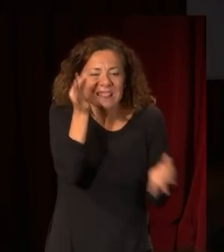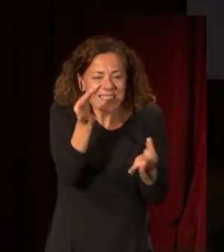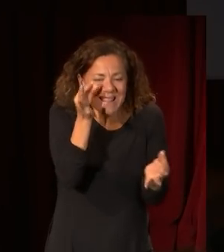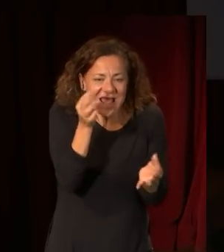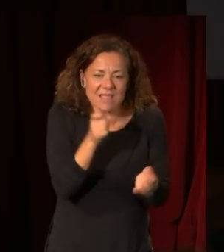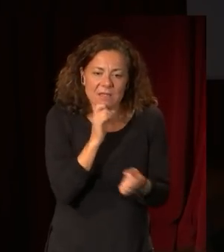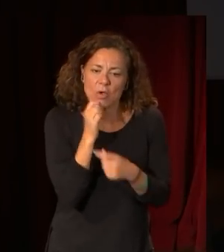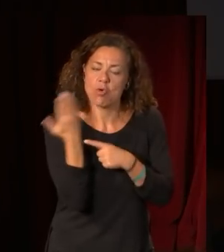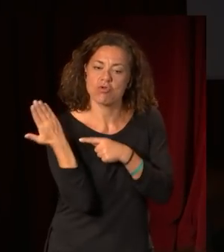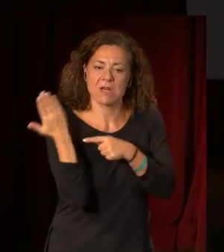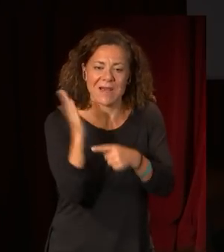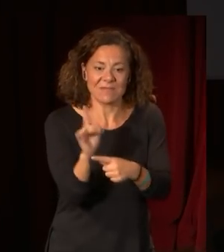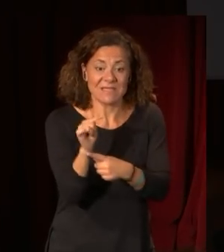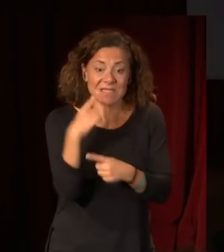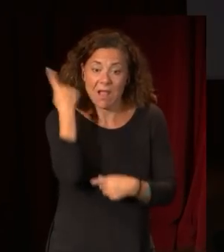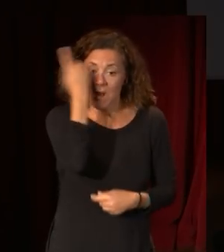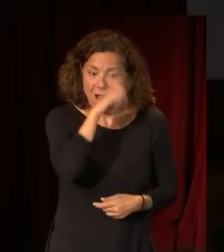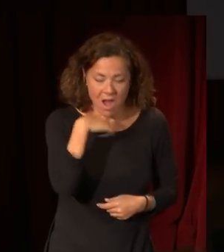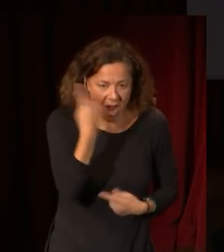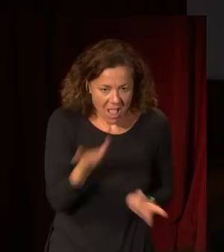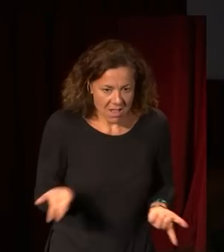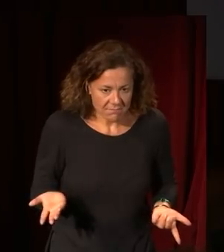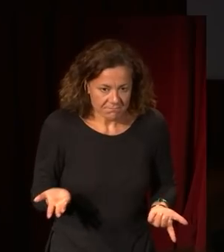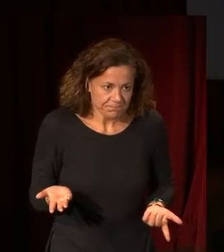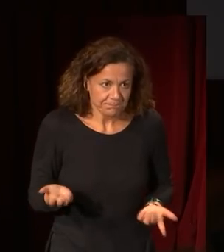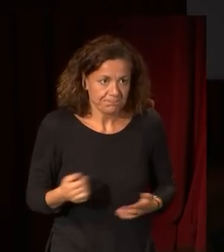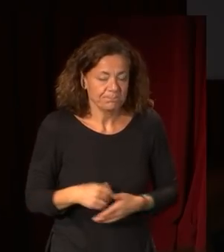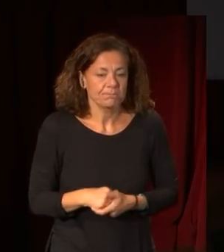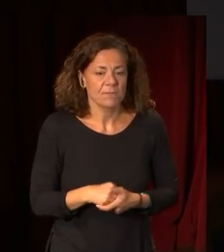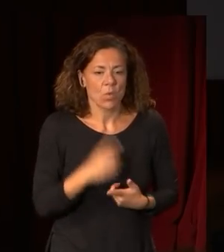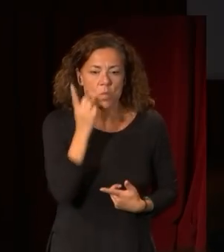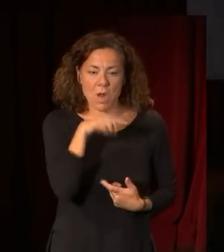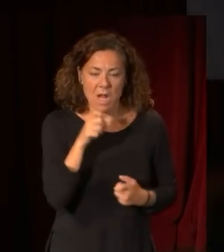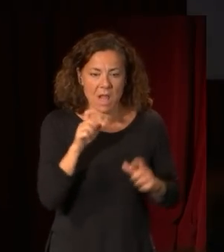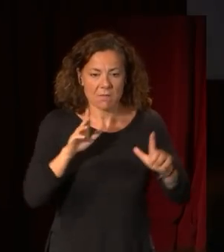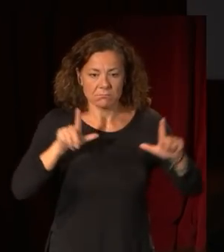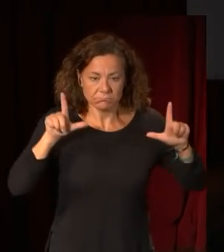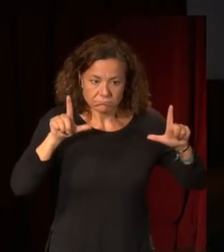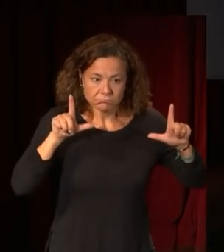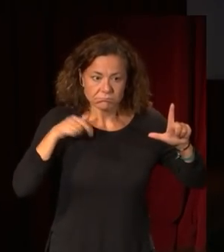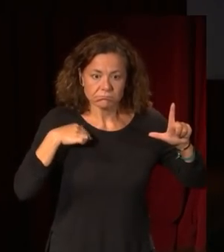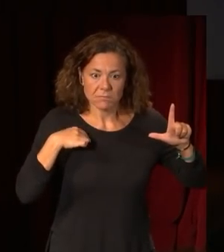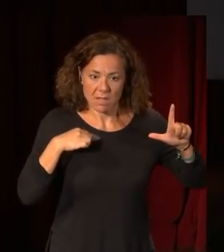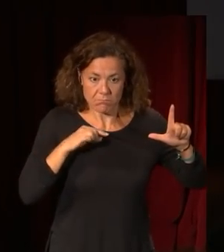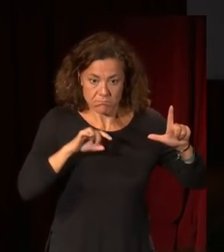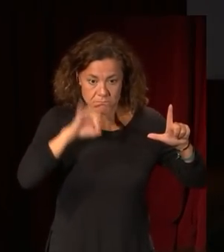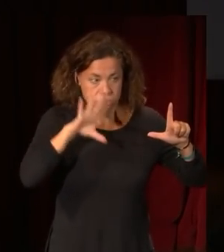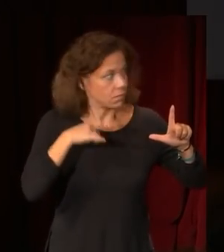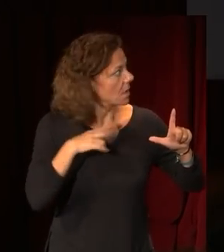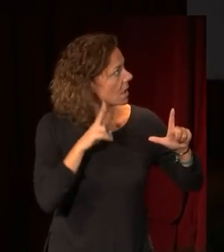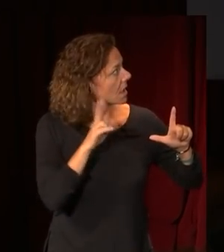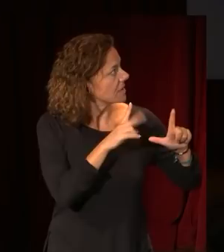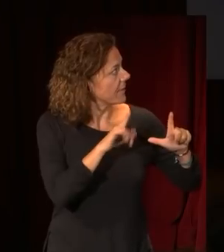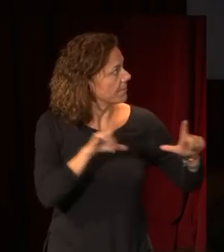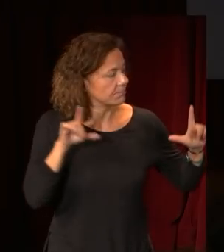esta faz absolutamente hierática y monumental que vemos en